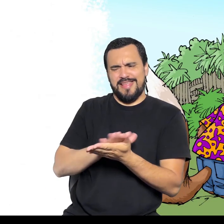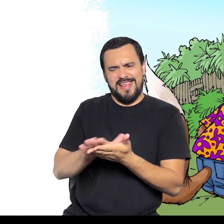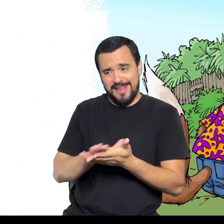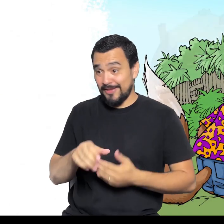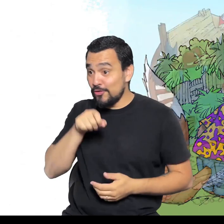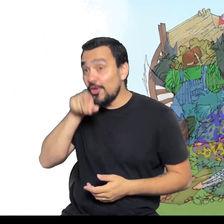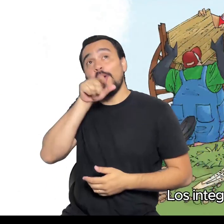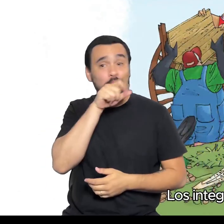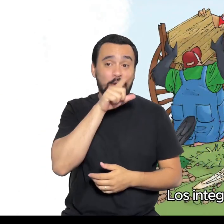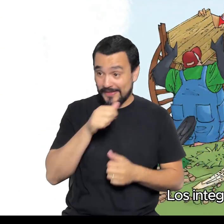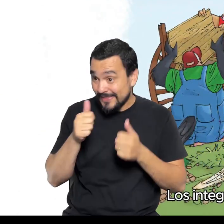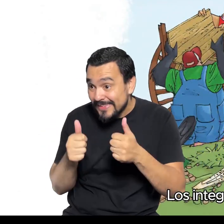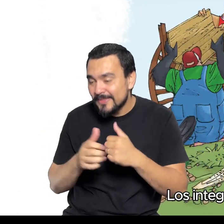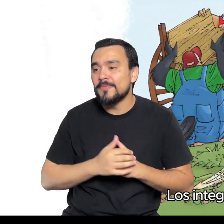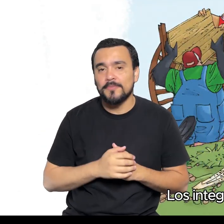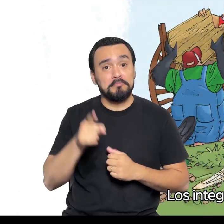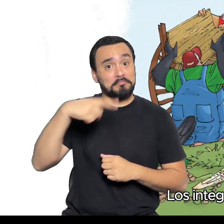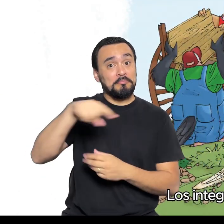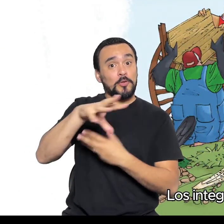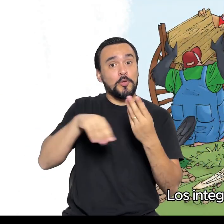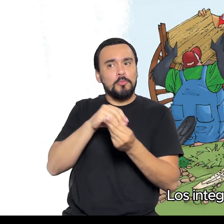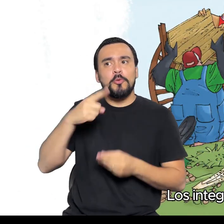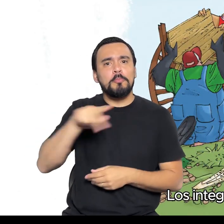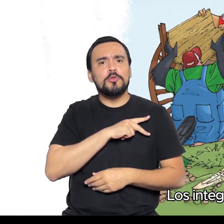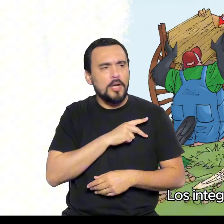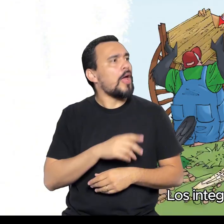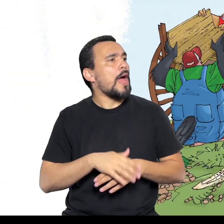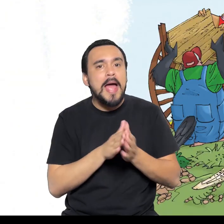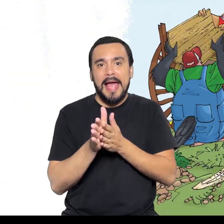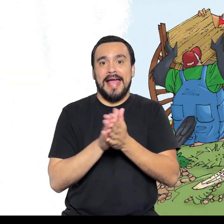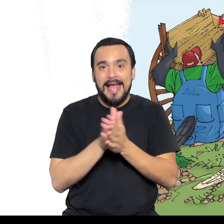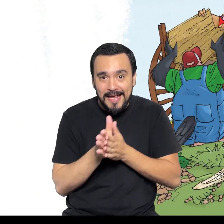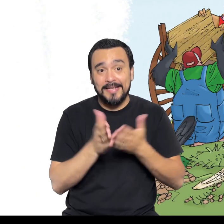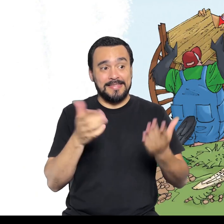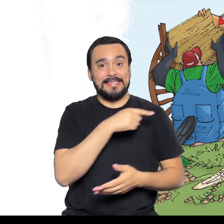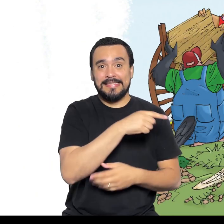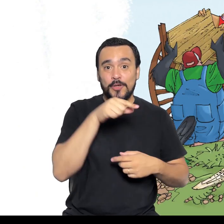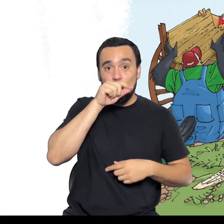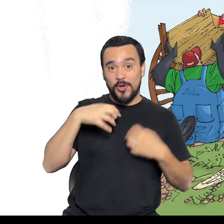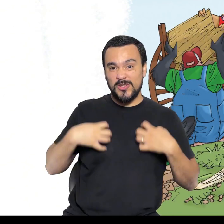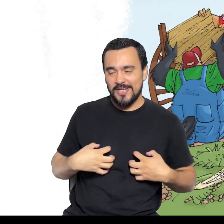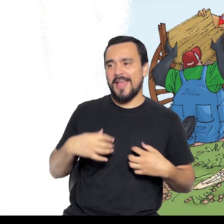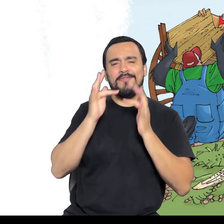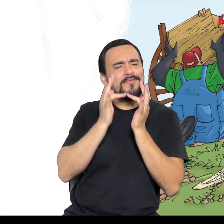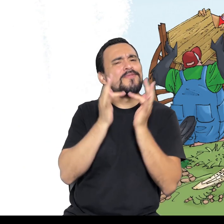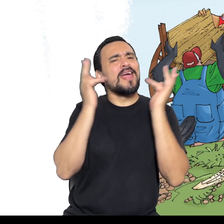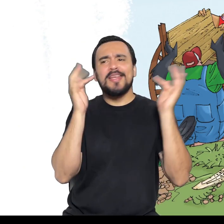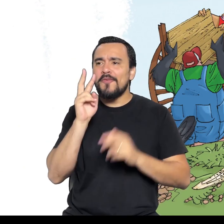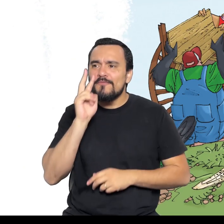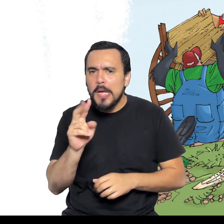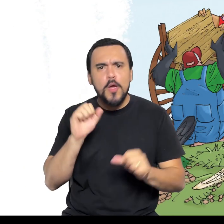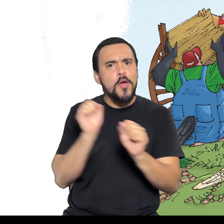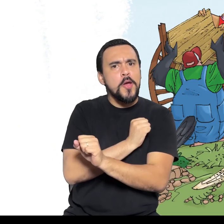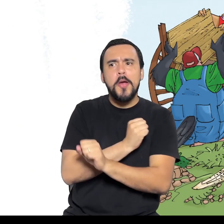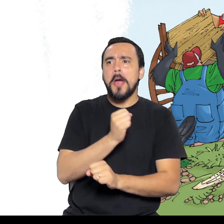¿Tocay? ¿Tocay? Los integrantes de la comunidad se entusiasmaron. La señorita Tocay se puso feliz al ver